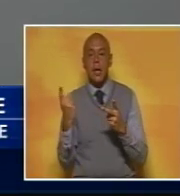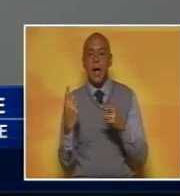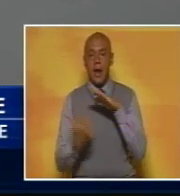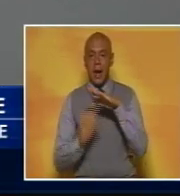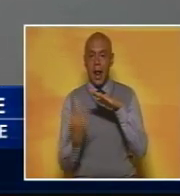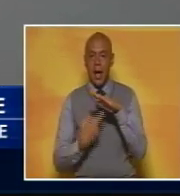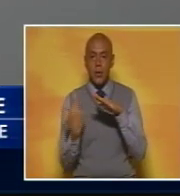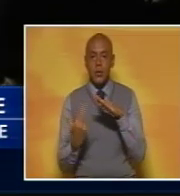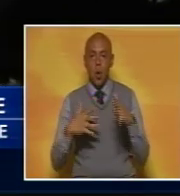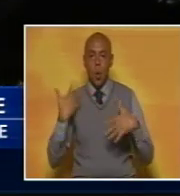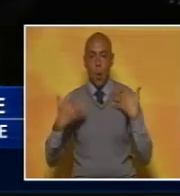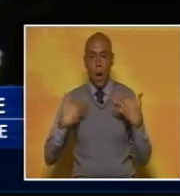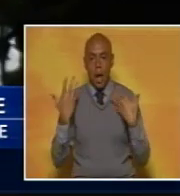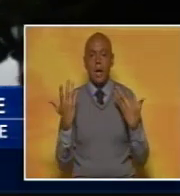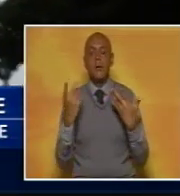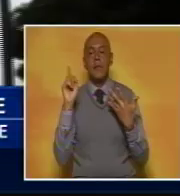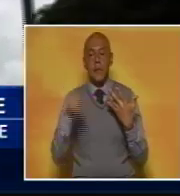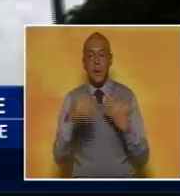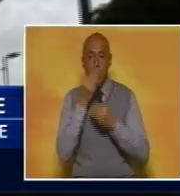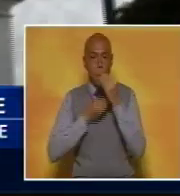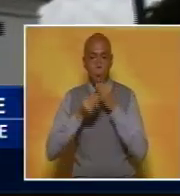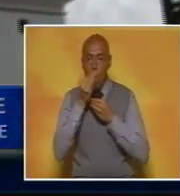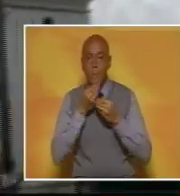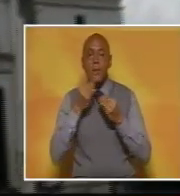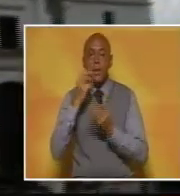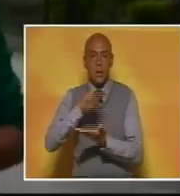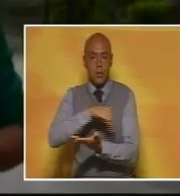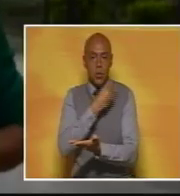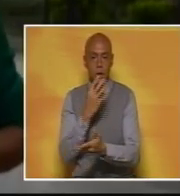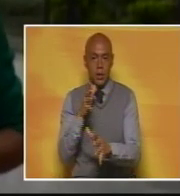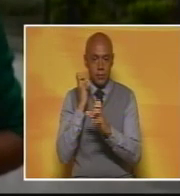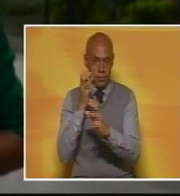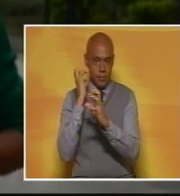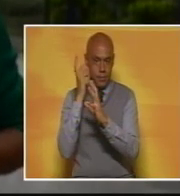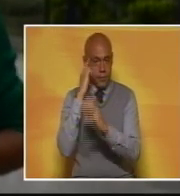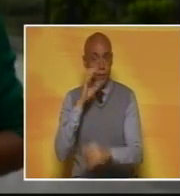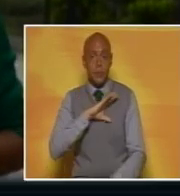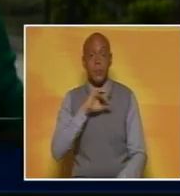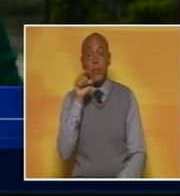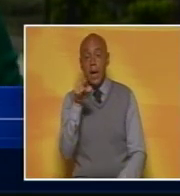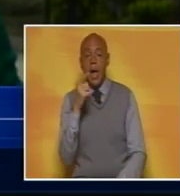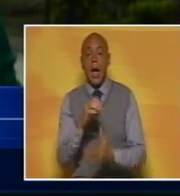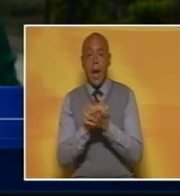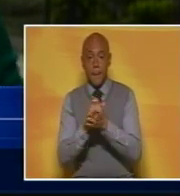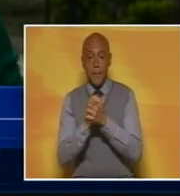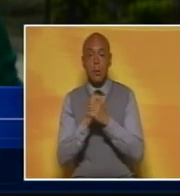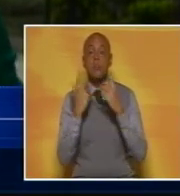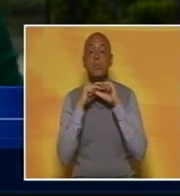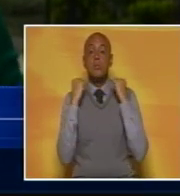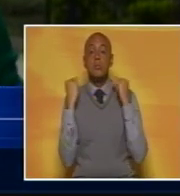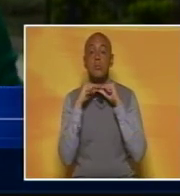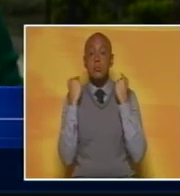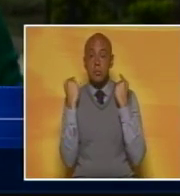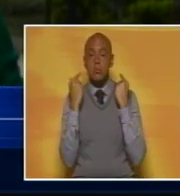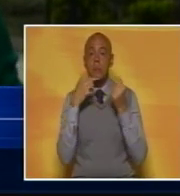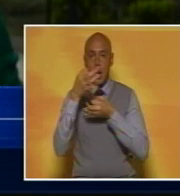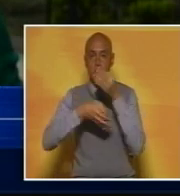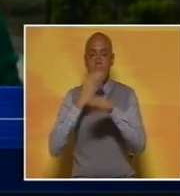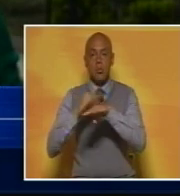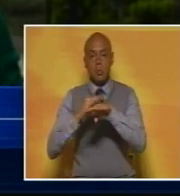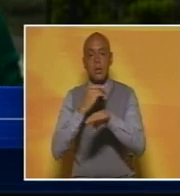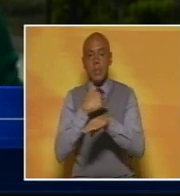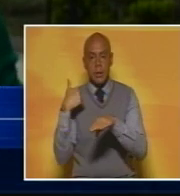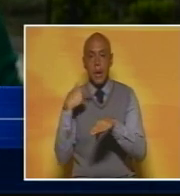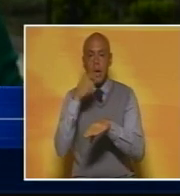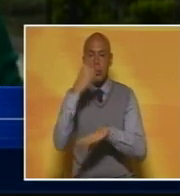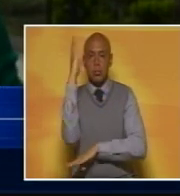recreación, así como también variedad gastronómica y música en vivo. Finalmente, las autoridades eclesiásticas indicaron que esperan abrir las puertas